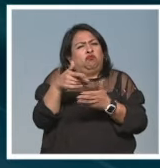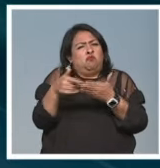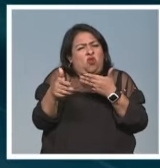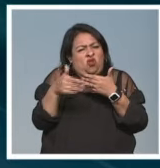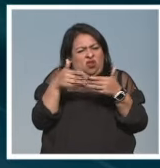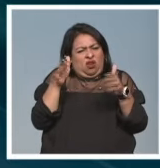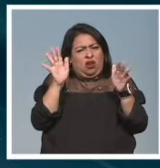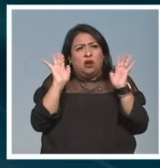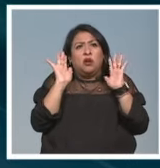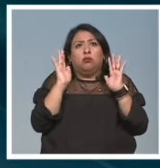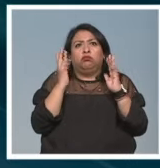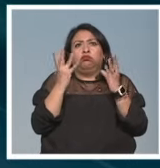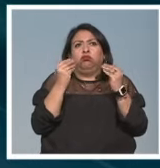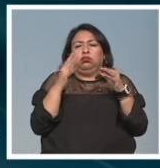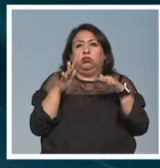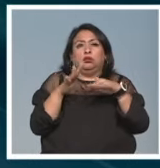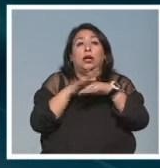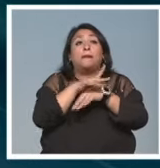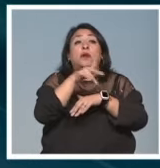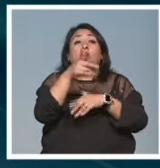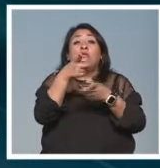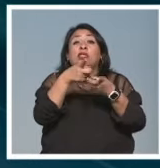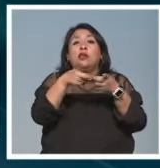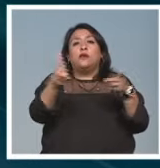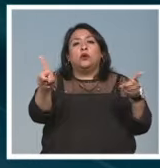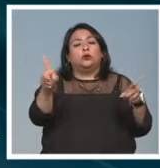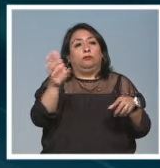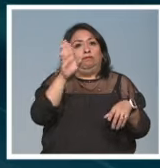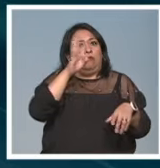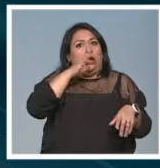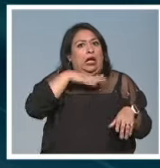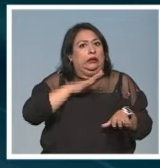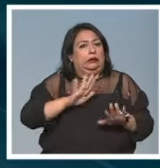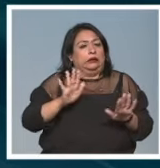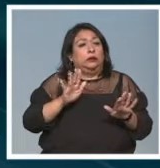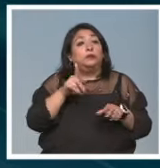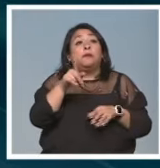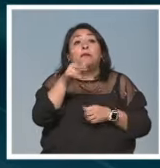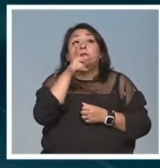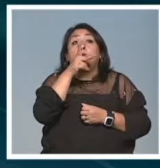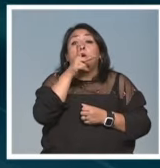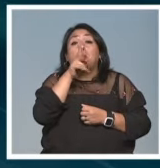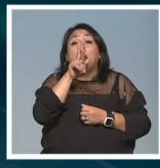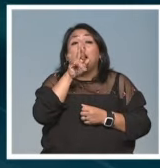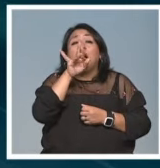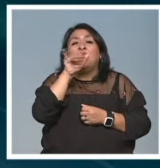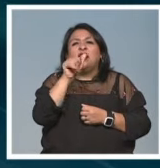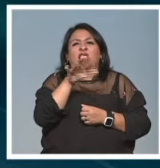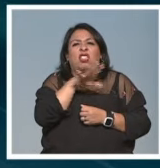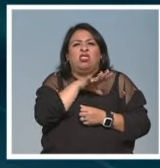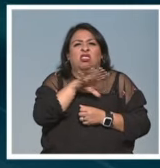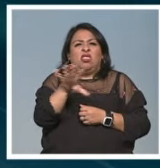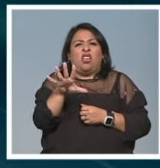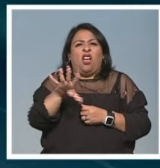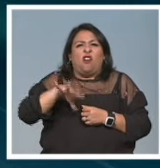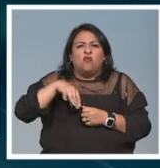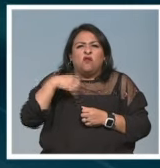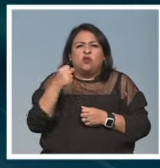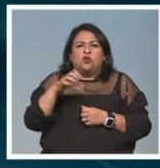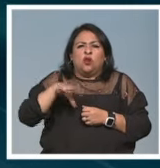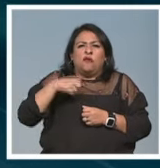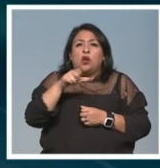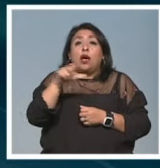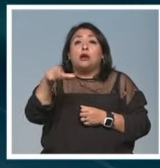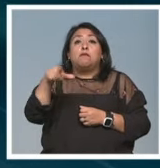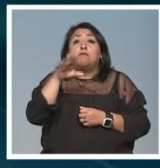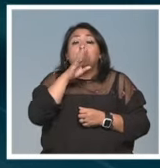y se encontraba en plena movida, el divorcio era aún mal visto. El padre de Rita desprecia y abusa permanentemente de su